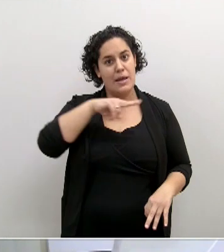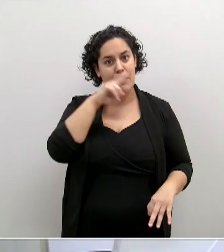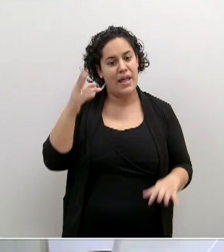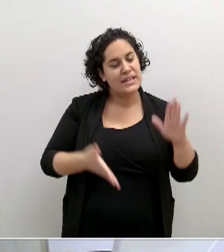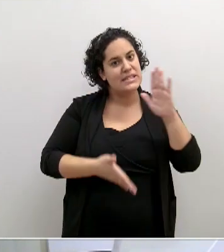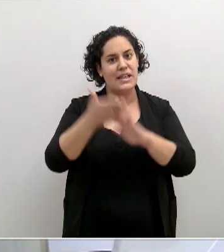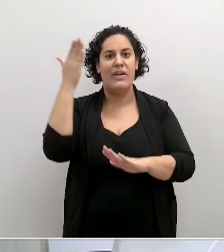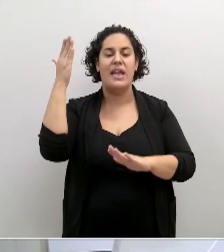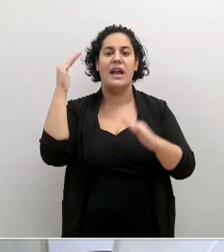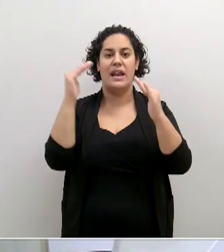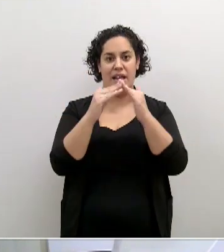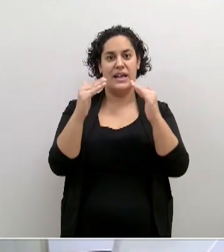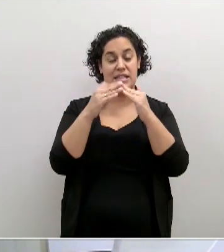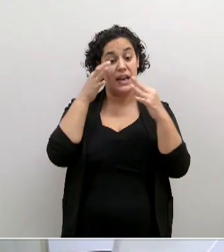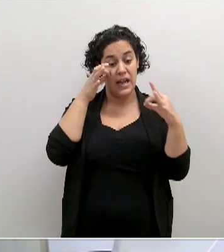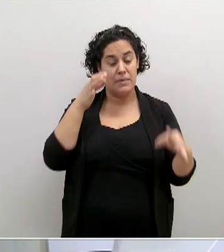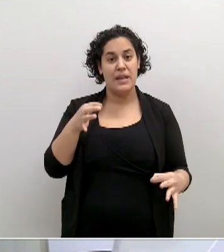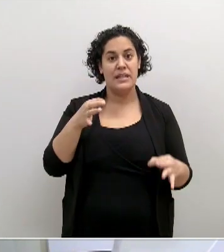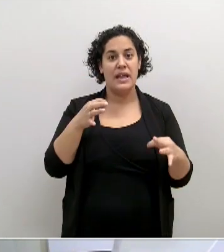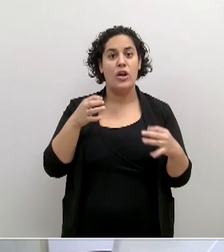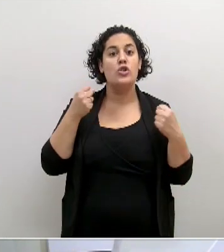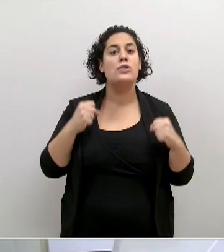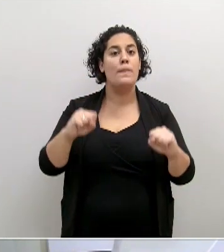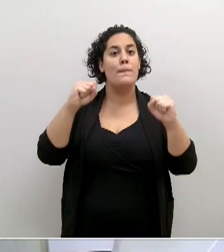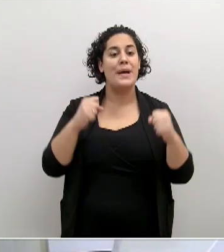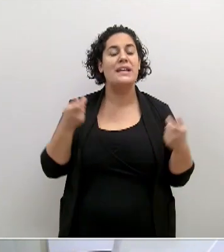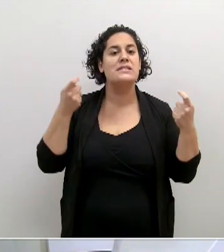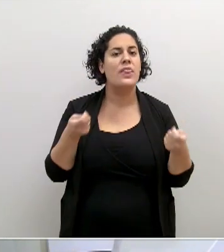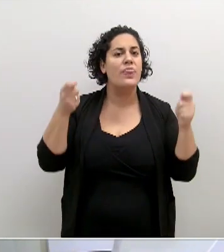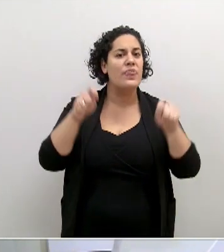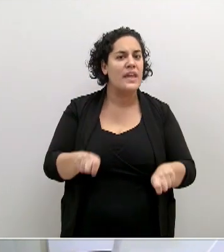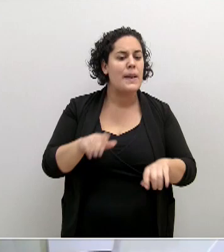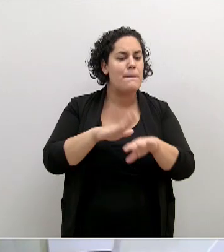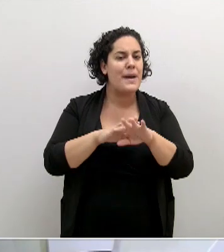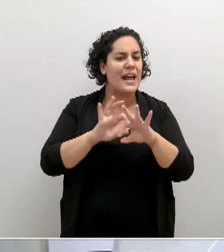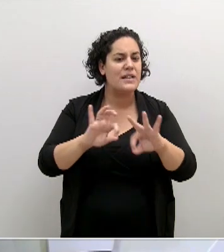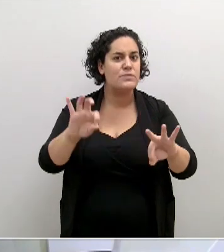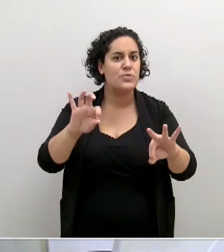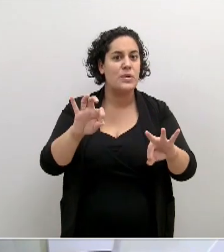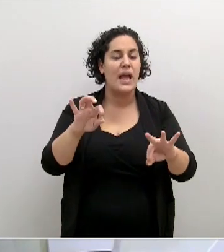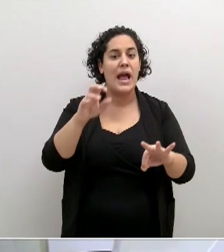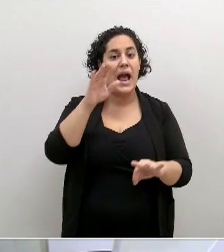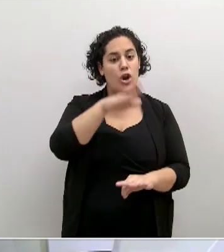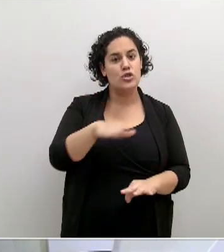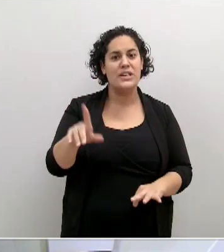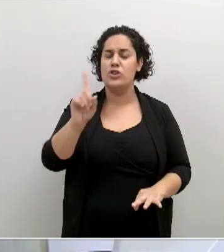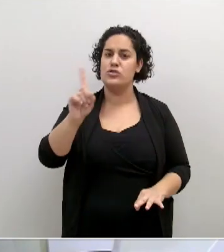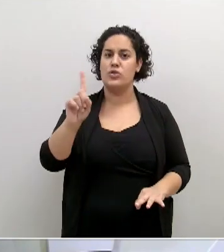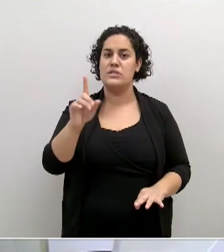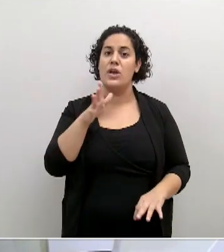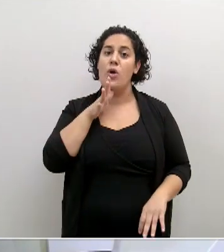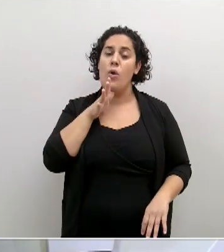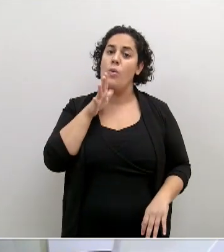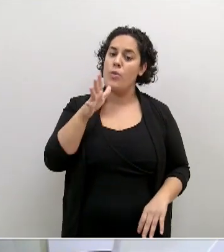los parques lo que queremos es que se cierren no para los niños y los padres específicamente, sino para otros colectivos que puedan usarlo con